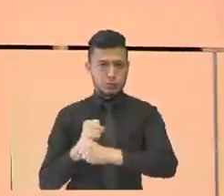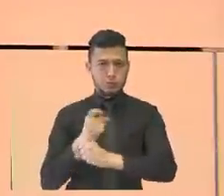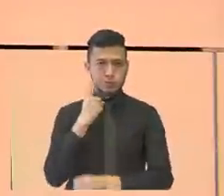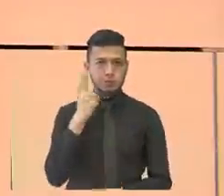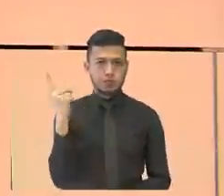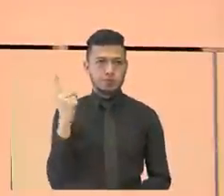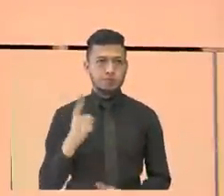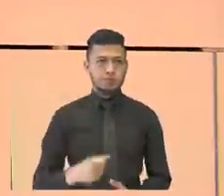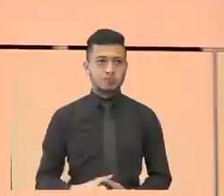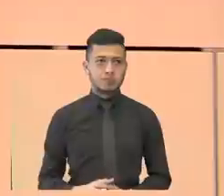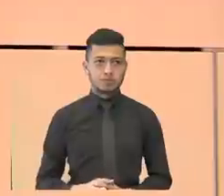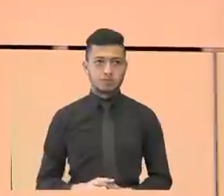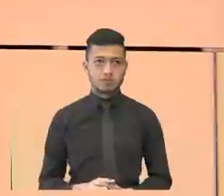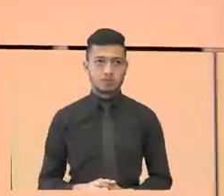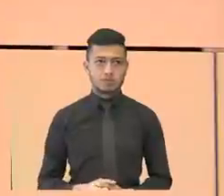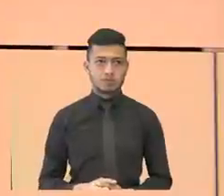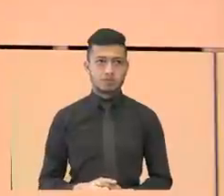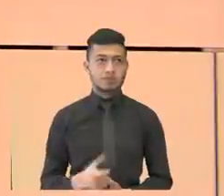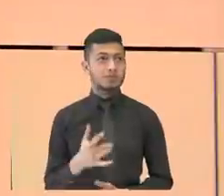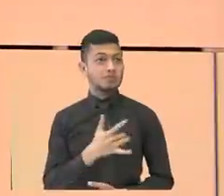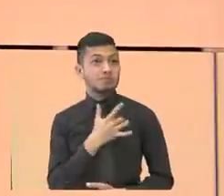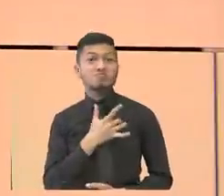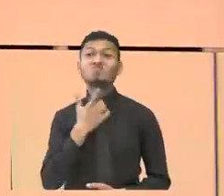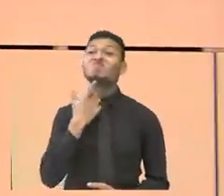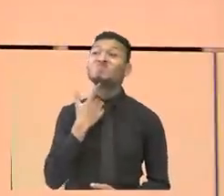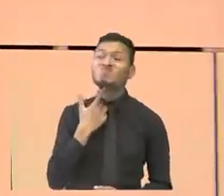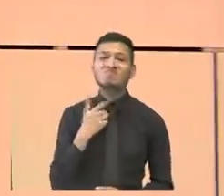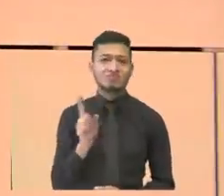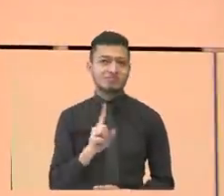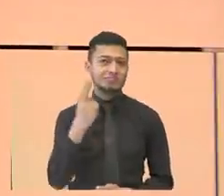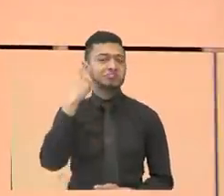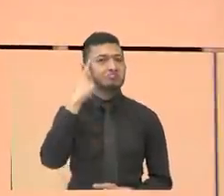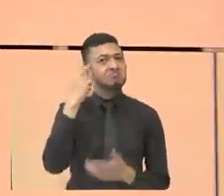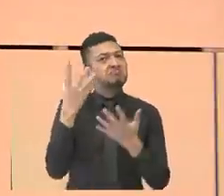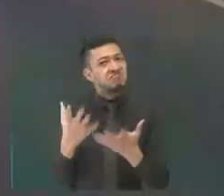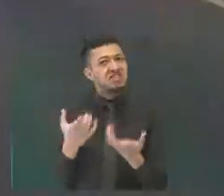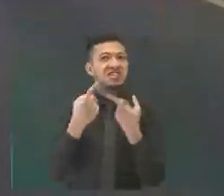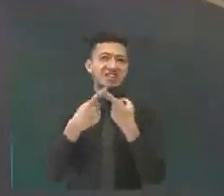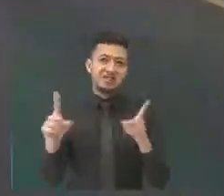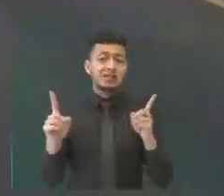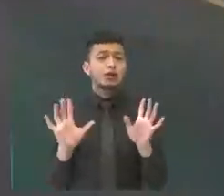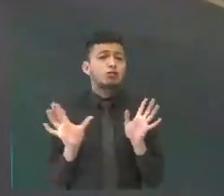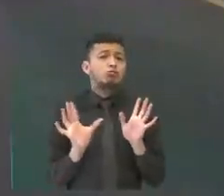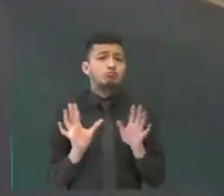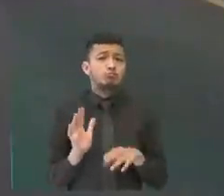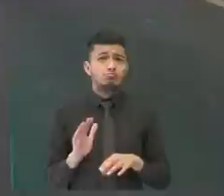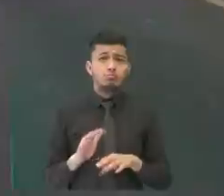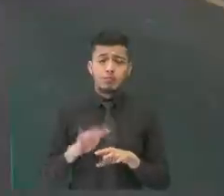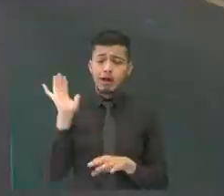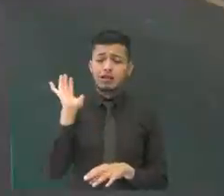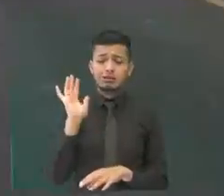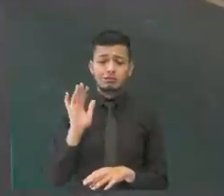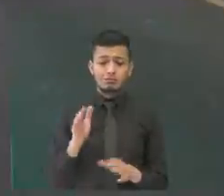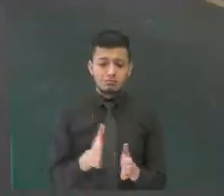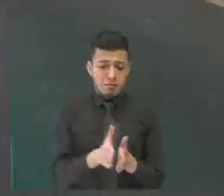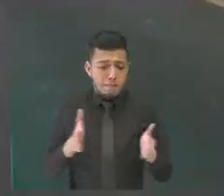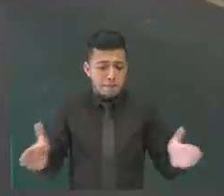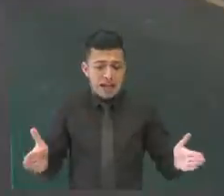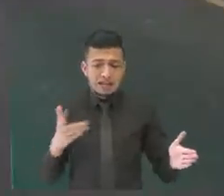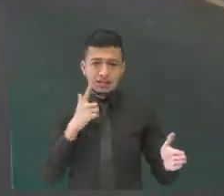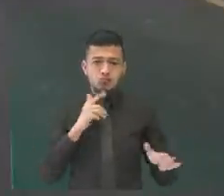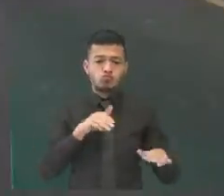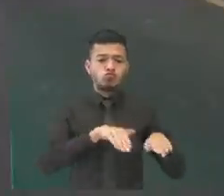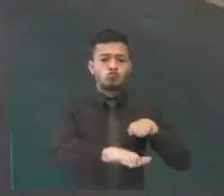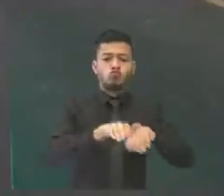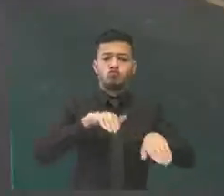No nos place casi a ninguno. Añoramos que fuera distinto, pero es una vía donde la inmensa mayoría del